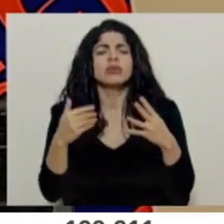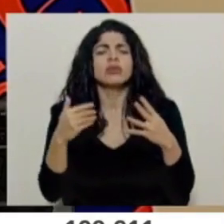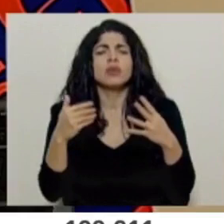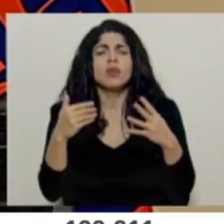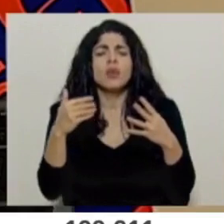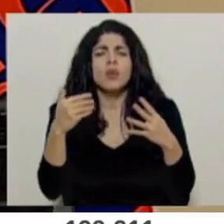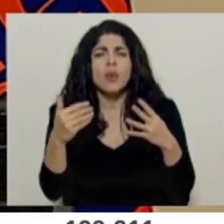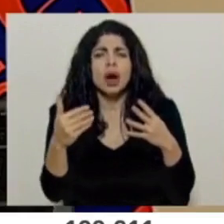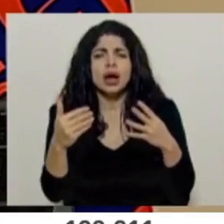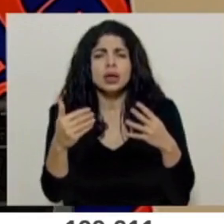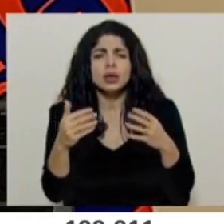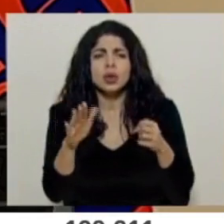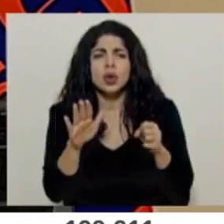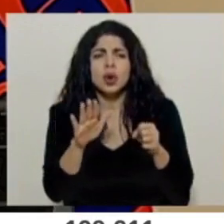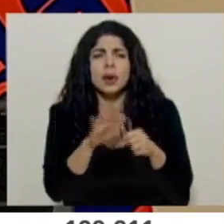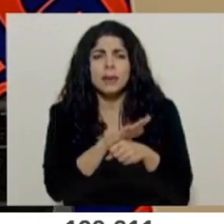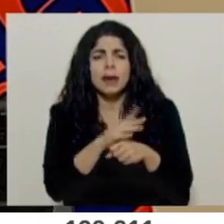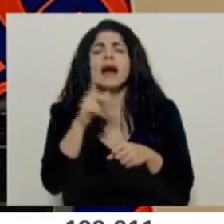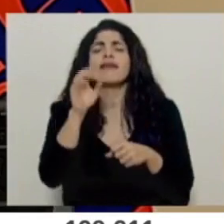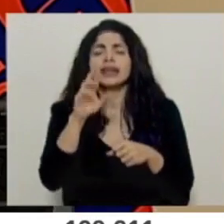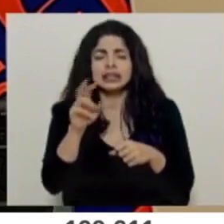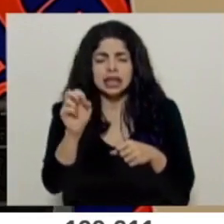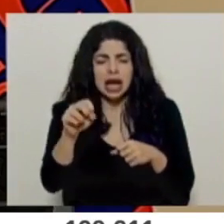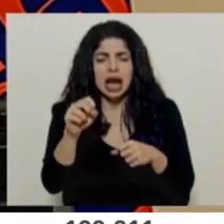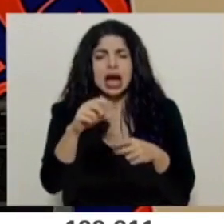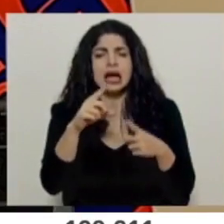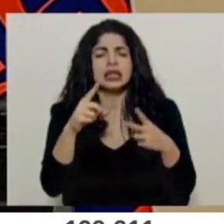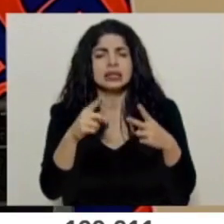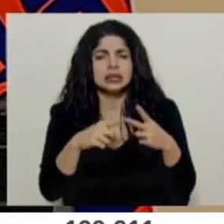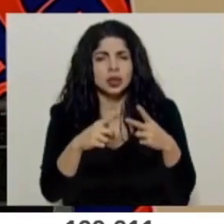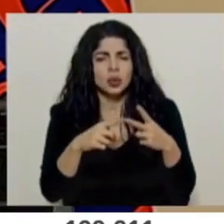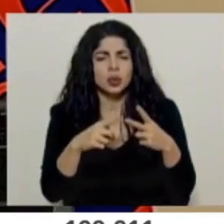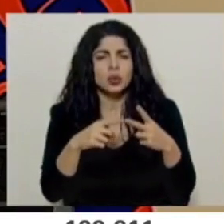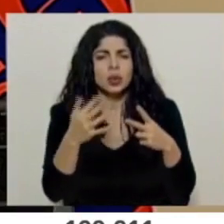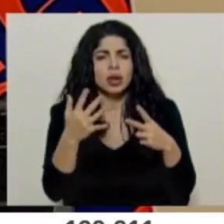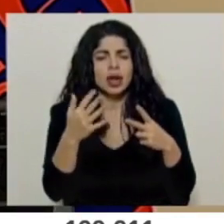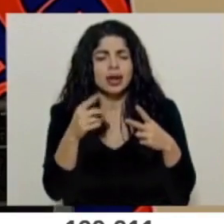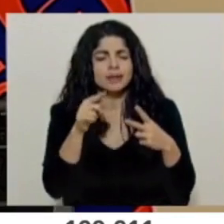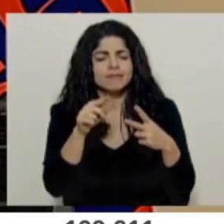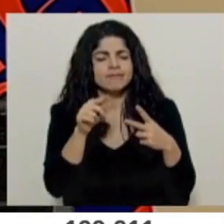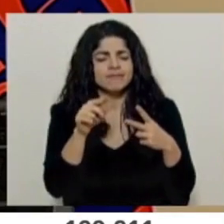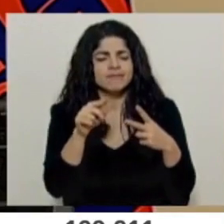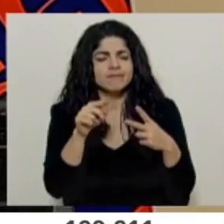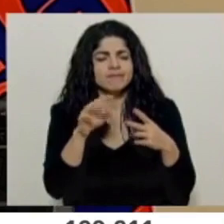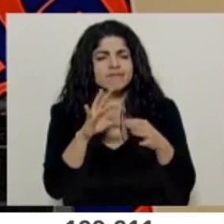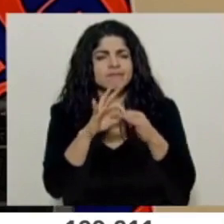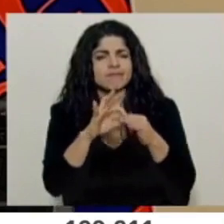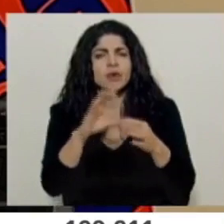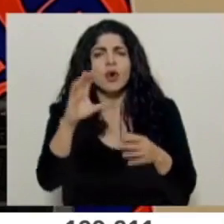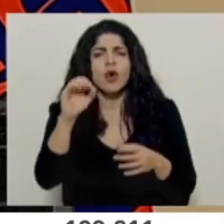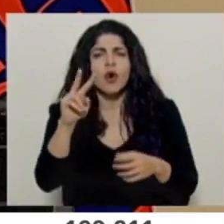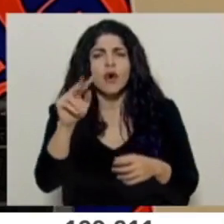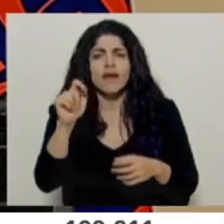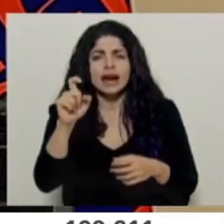se completan las de Pfizer? Ah, sí, la segunda era en relación con COVAX